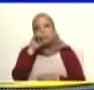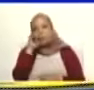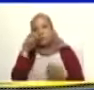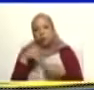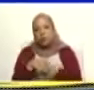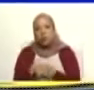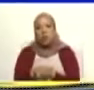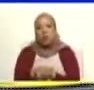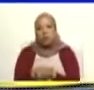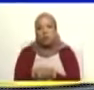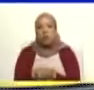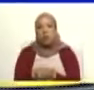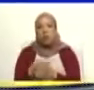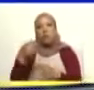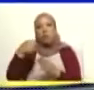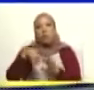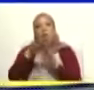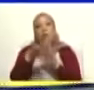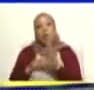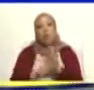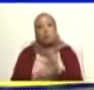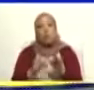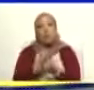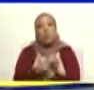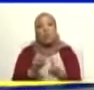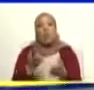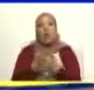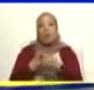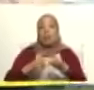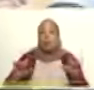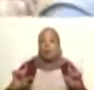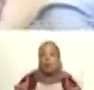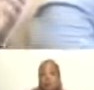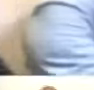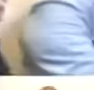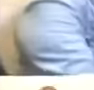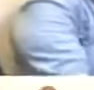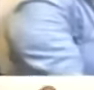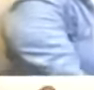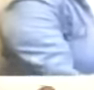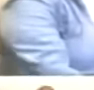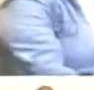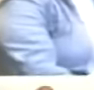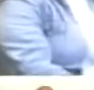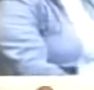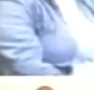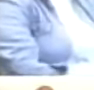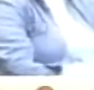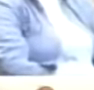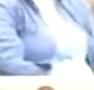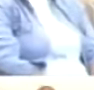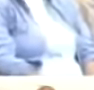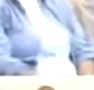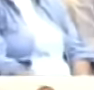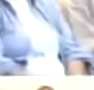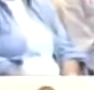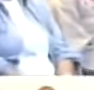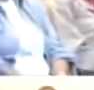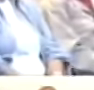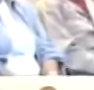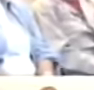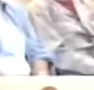integrador, incluyente, democrático, libre y soberano. A todos sus líderes,